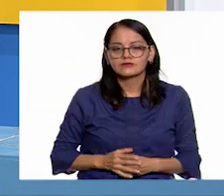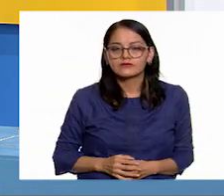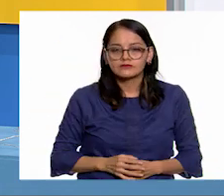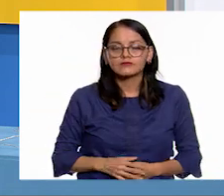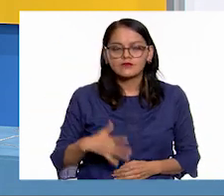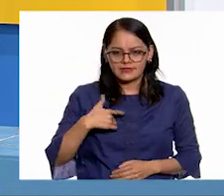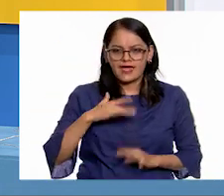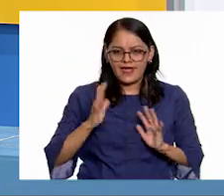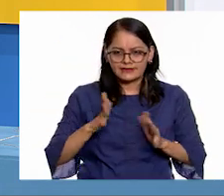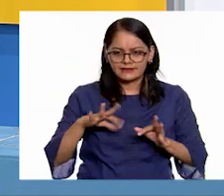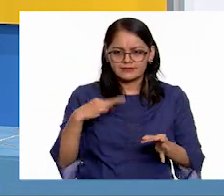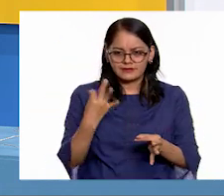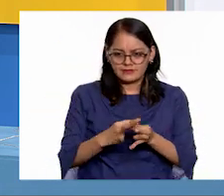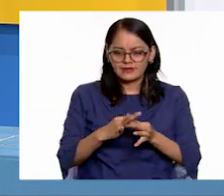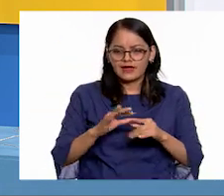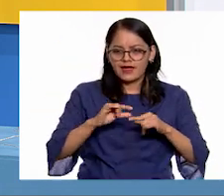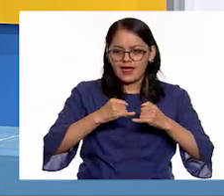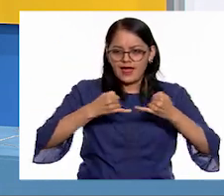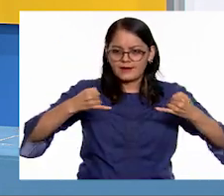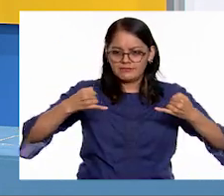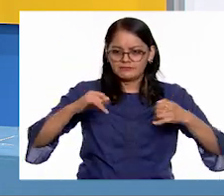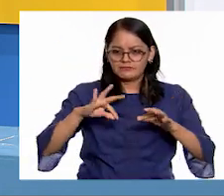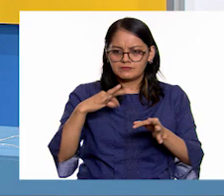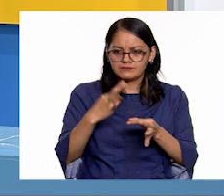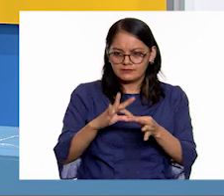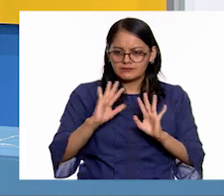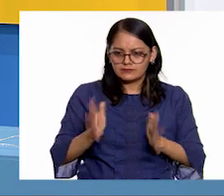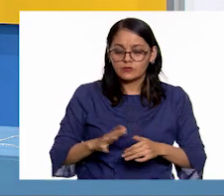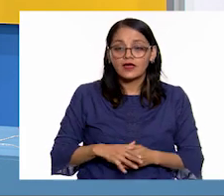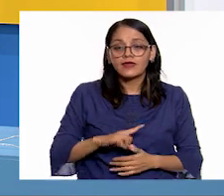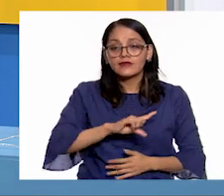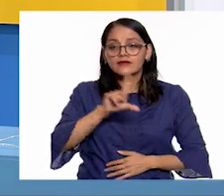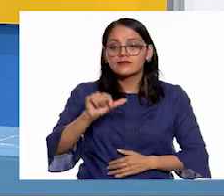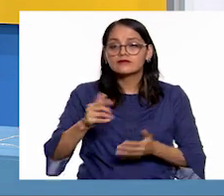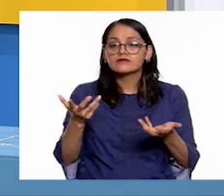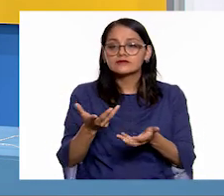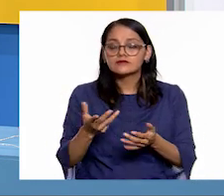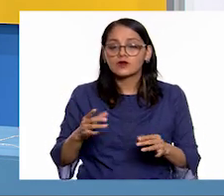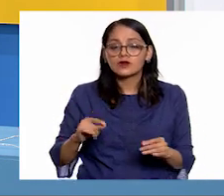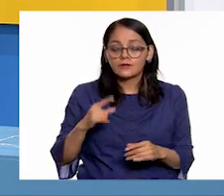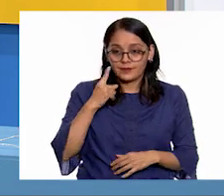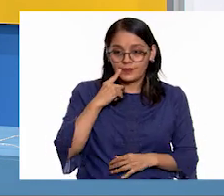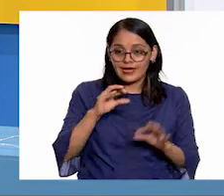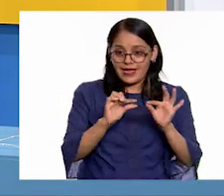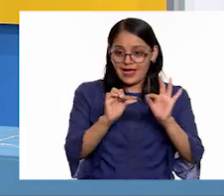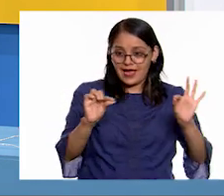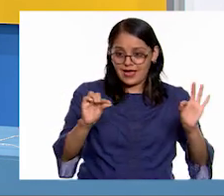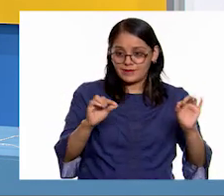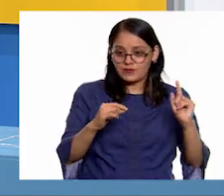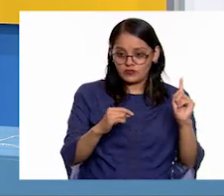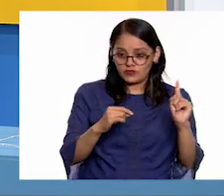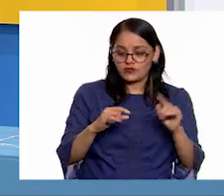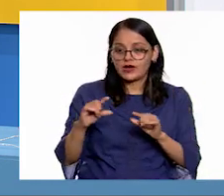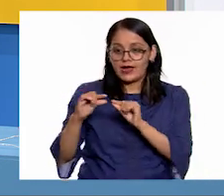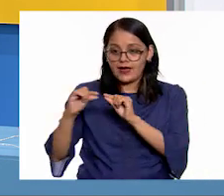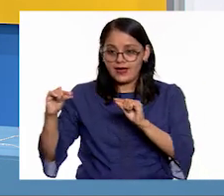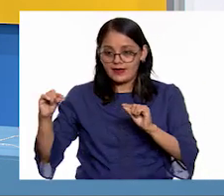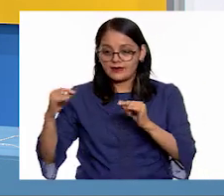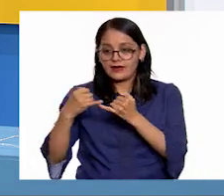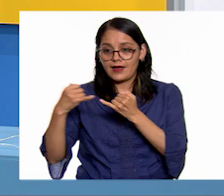ya traigo entonces mis cables listos. Enseguida vamos a unir 2 de los cables a la pila